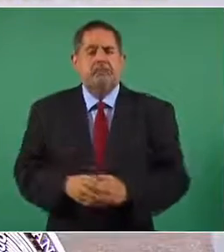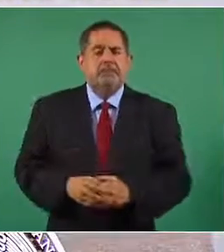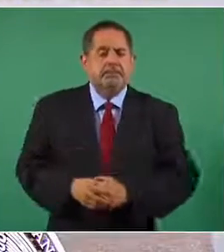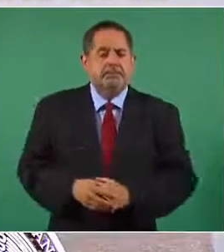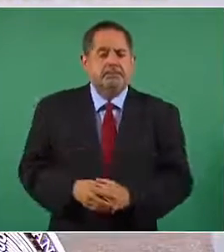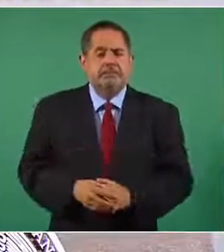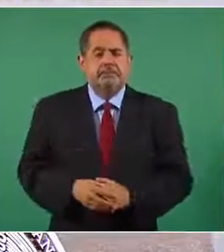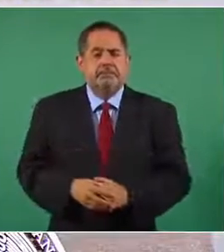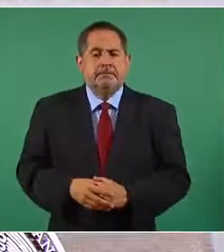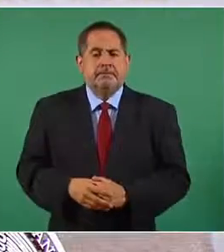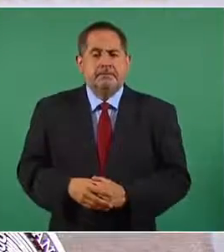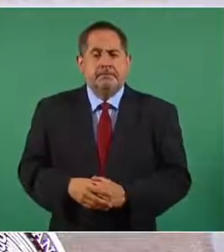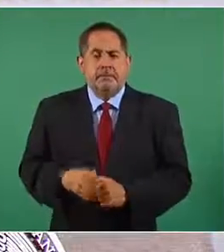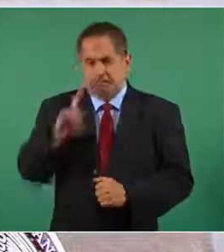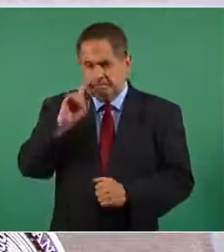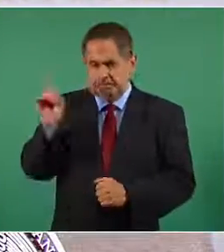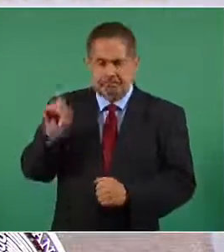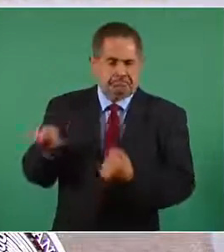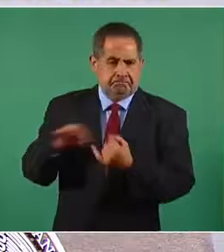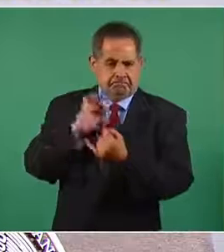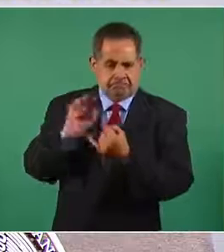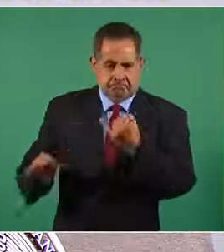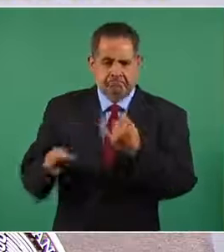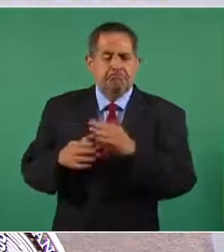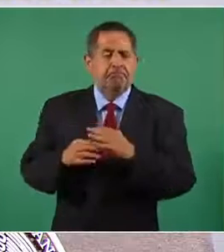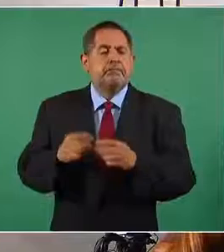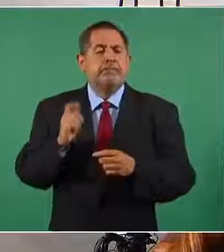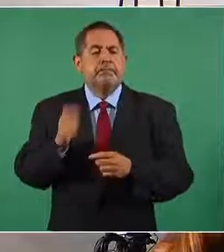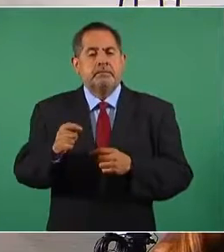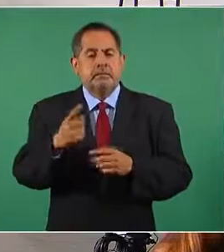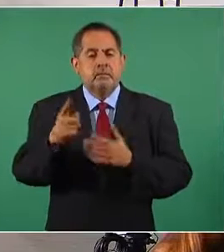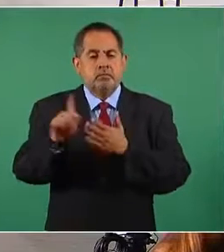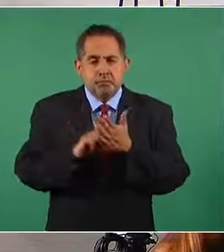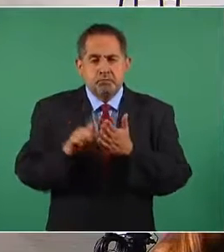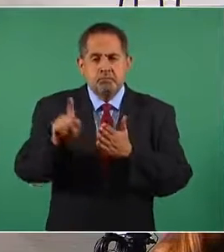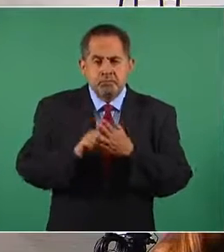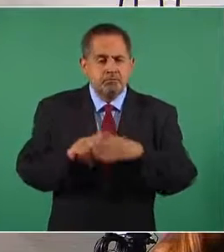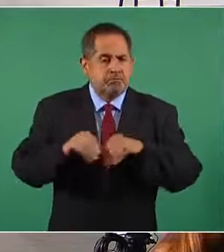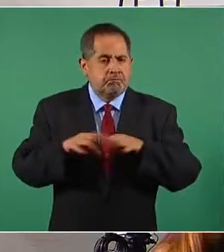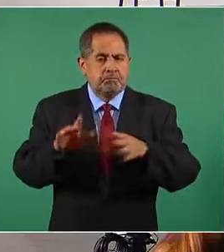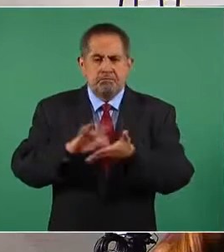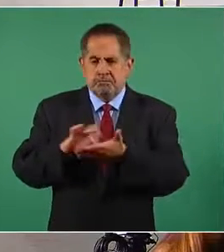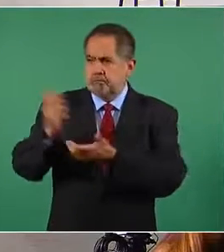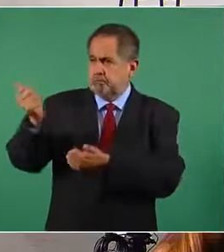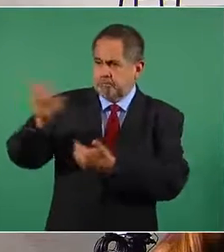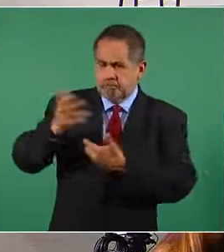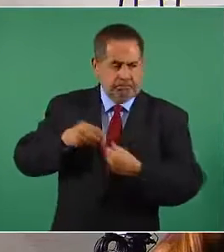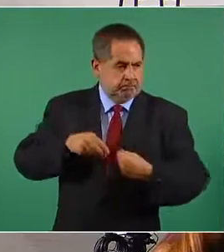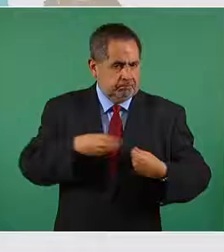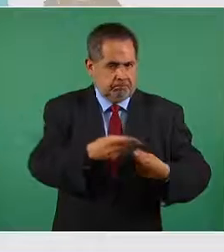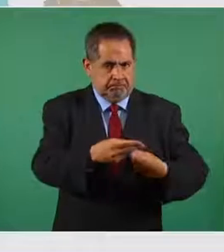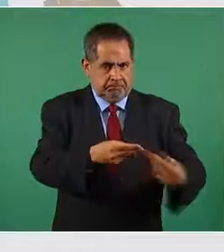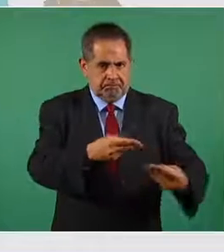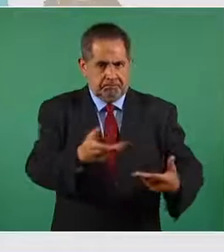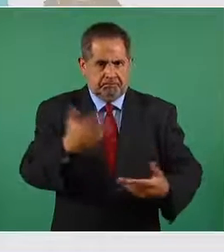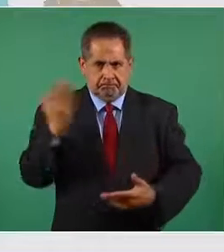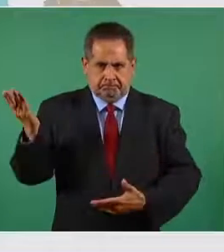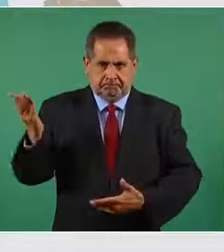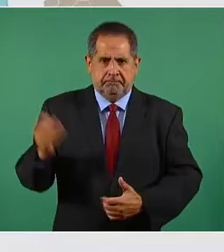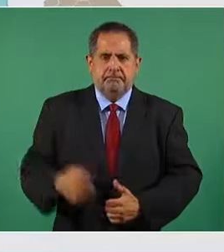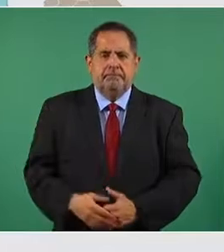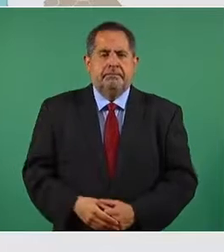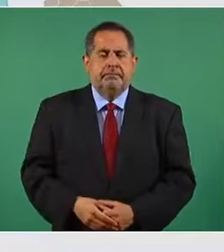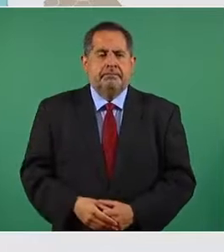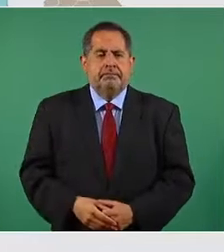lámina, y de acuerdo a la emisión mensual de las órdenes de suministro de medicamentos, con corte al día